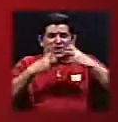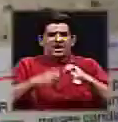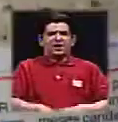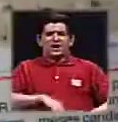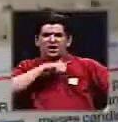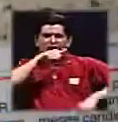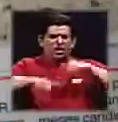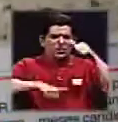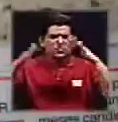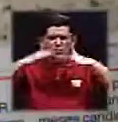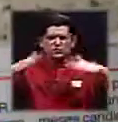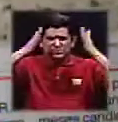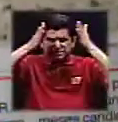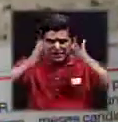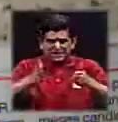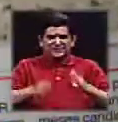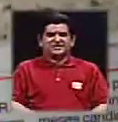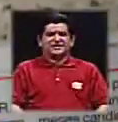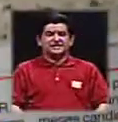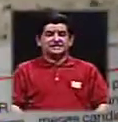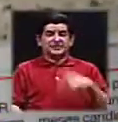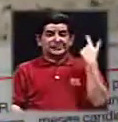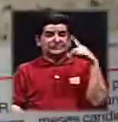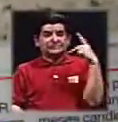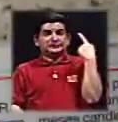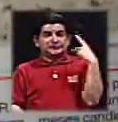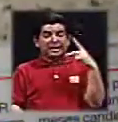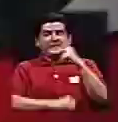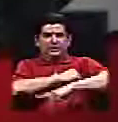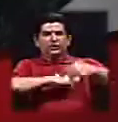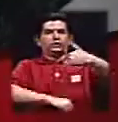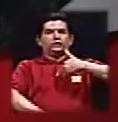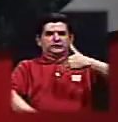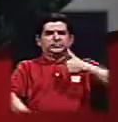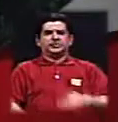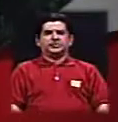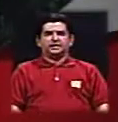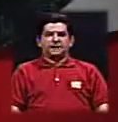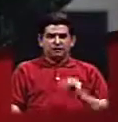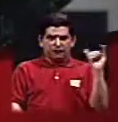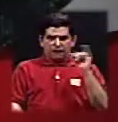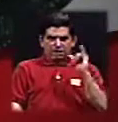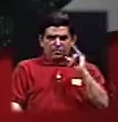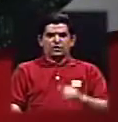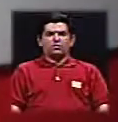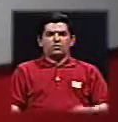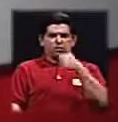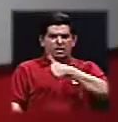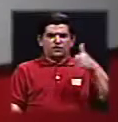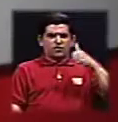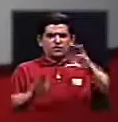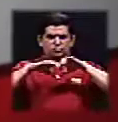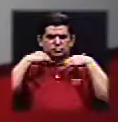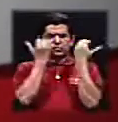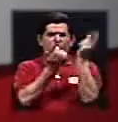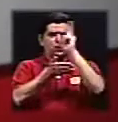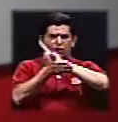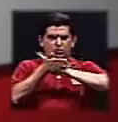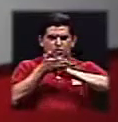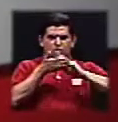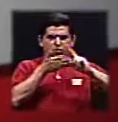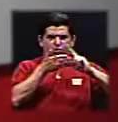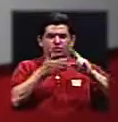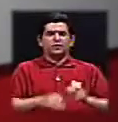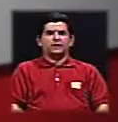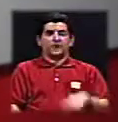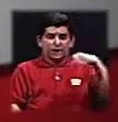luchas ambientalistas se vuelven de alto riesgo en el país, y también el rector y el Consejo Universitario de la Universidad de